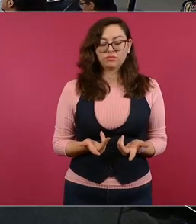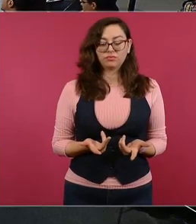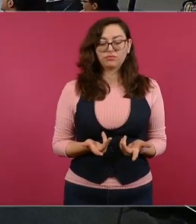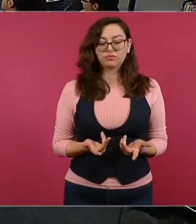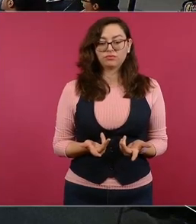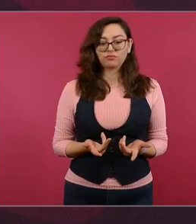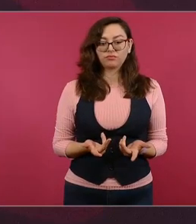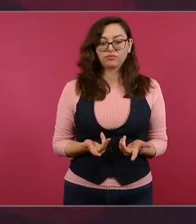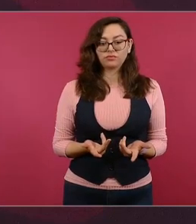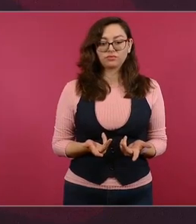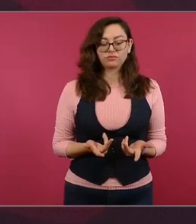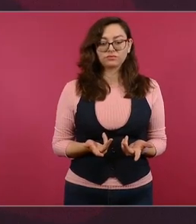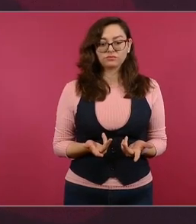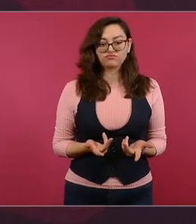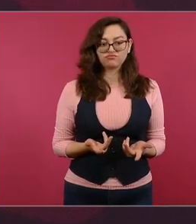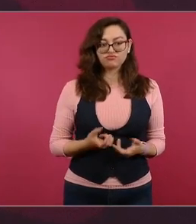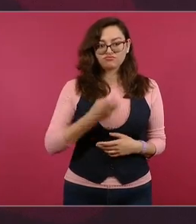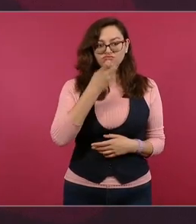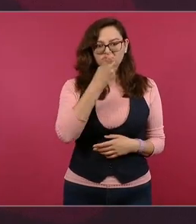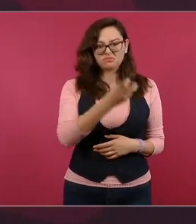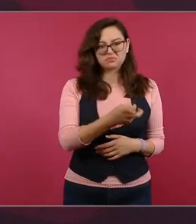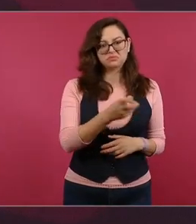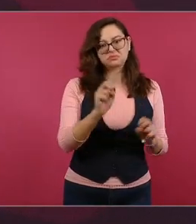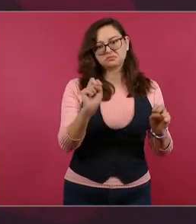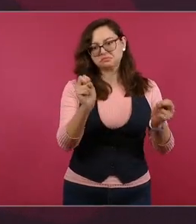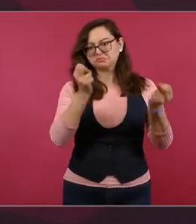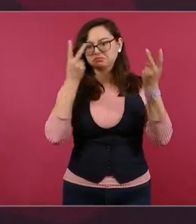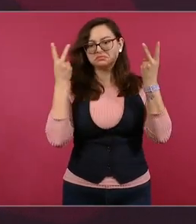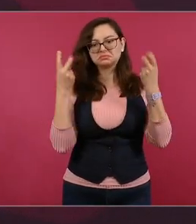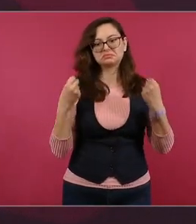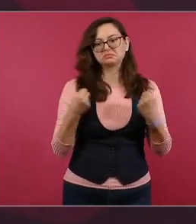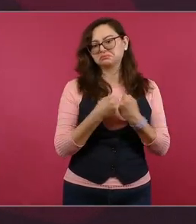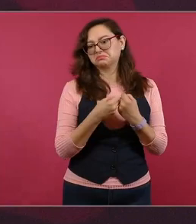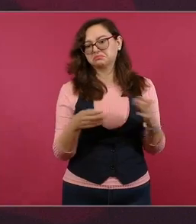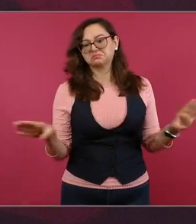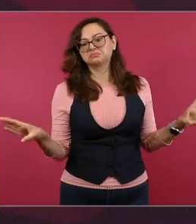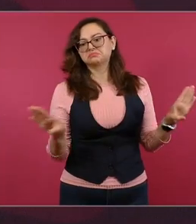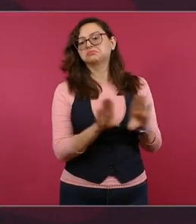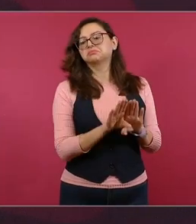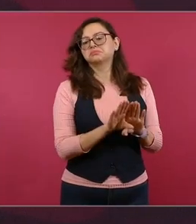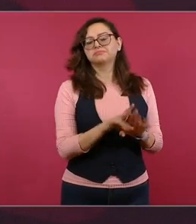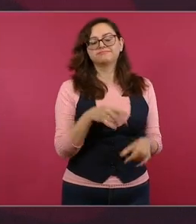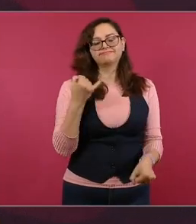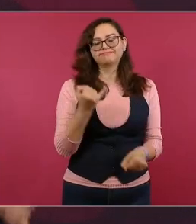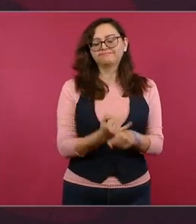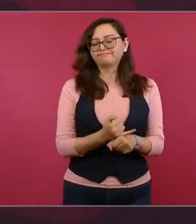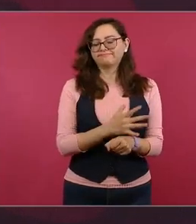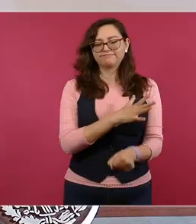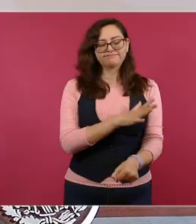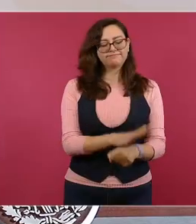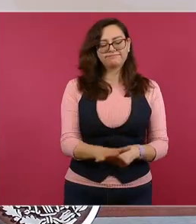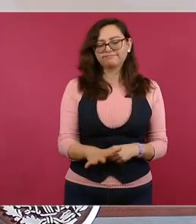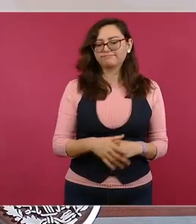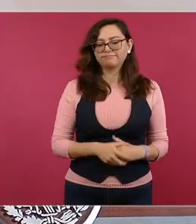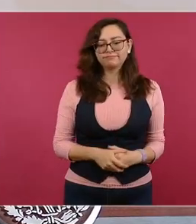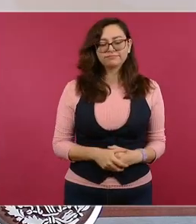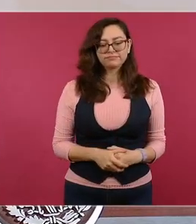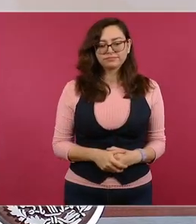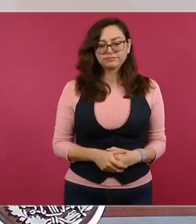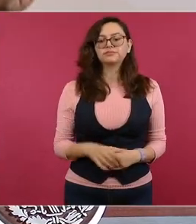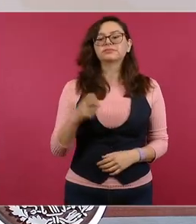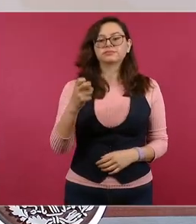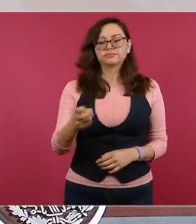eh impide cerrar las fronteras eso lo debemos